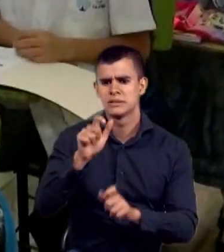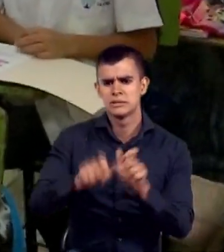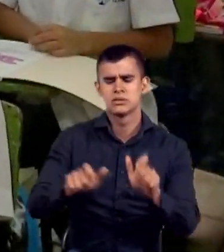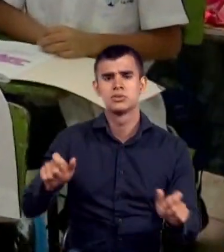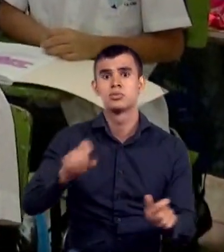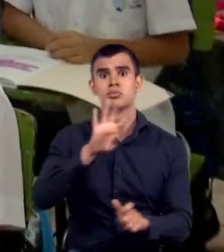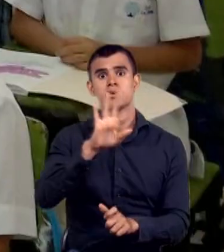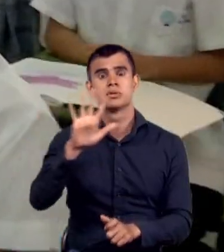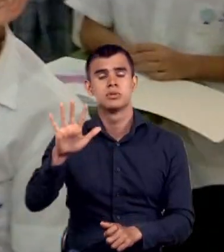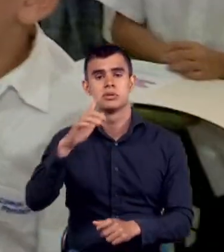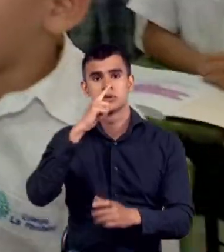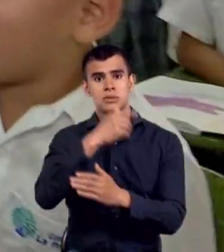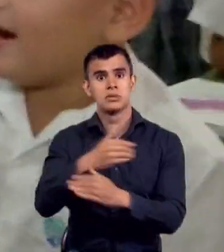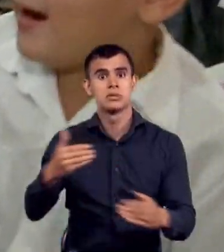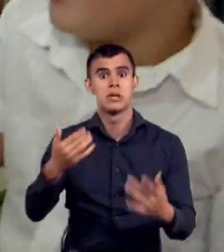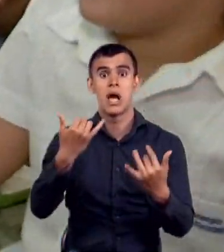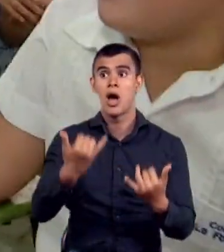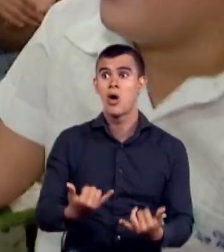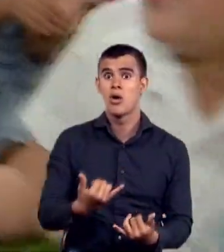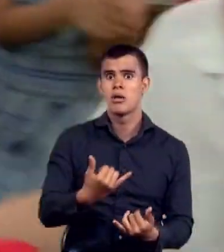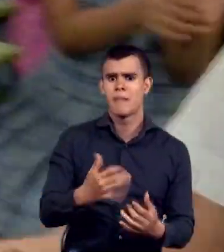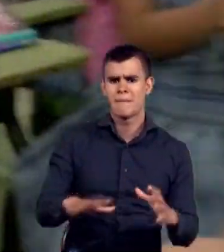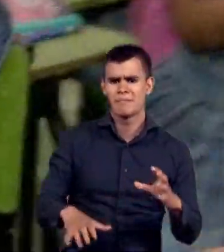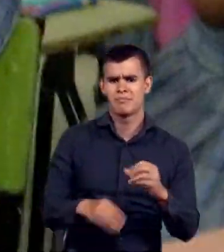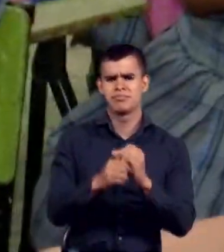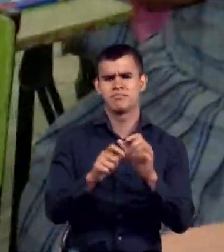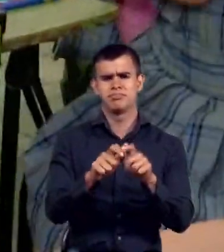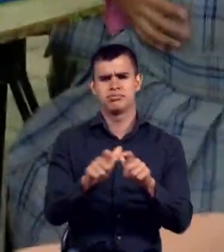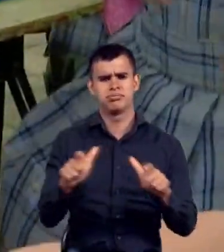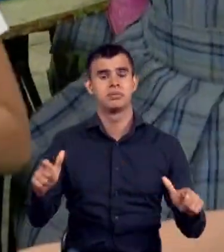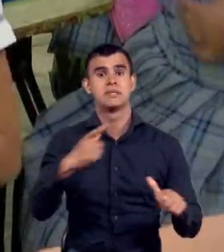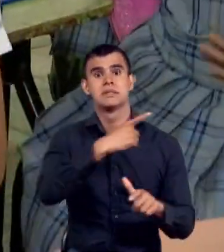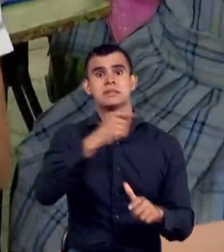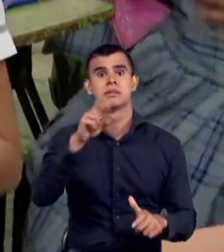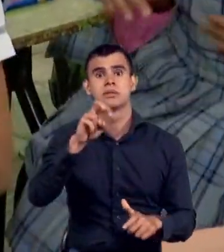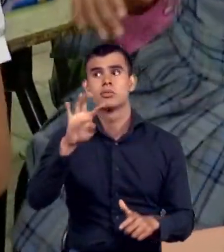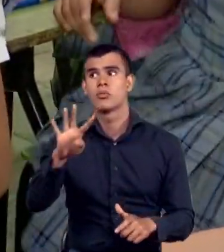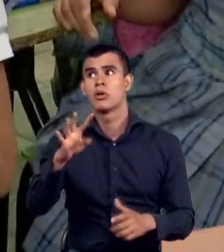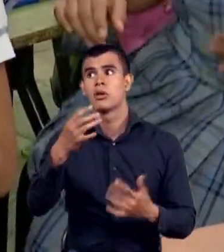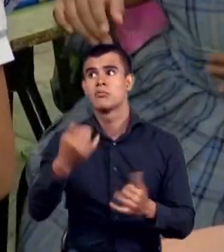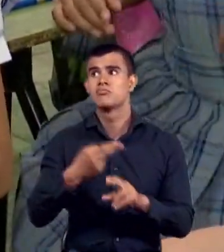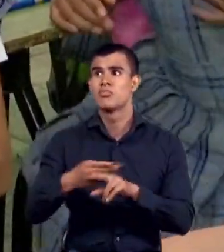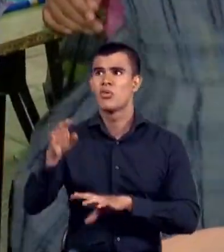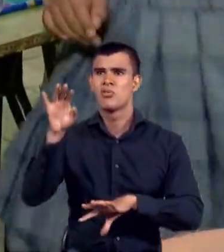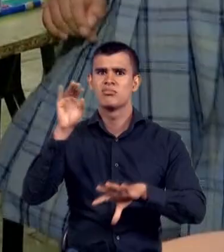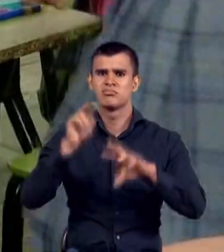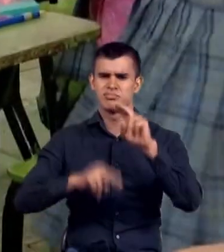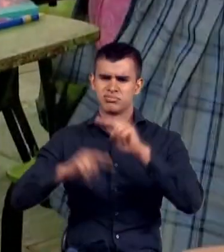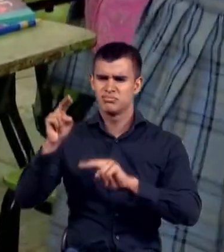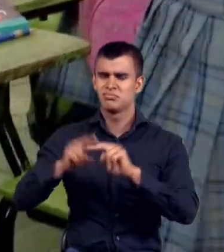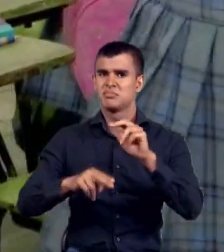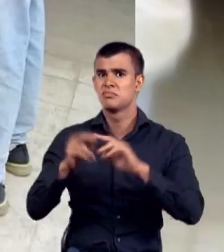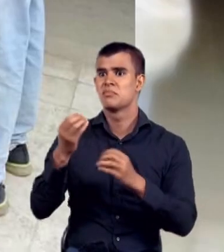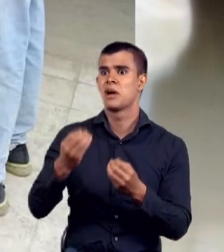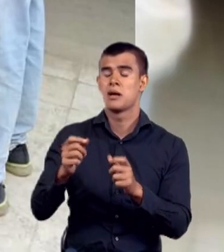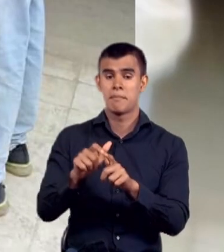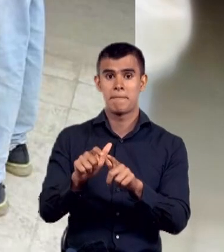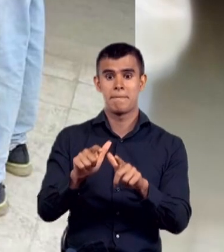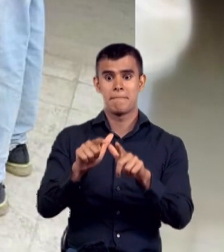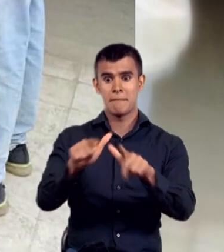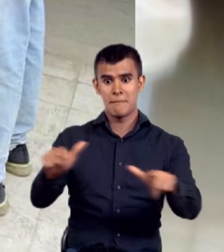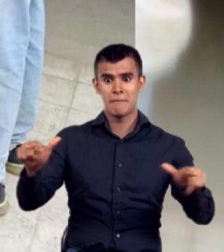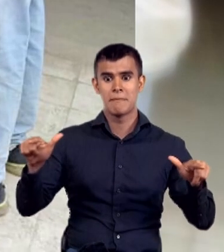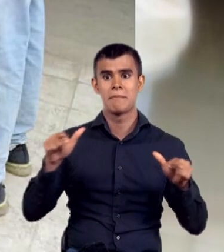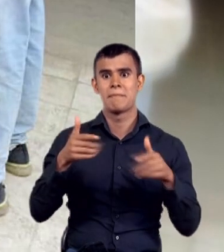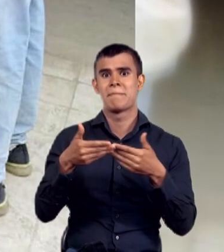este proyecto académico hace 5 años contaban con 45 alumnos. Actualmente tienen 174 estudiantes y esperan con